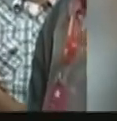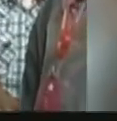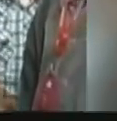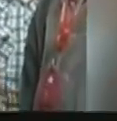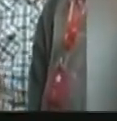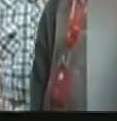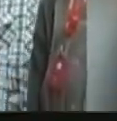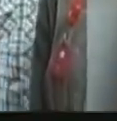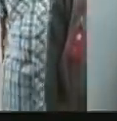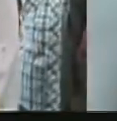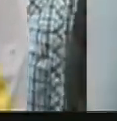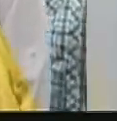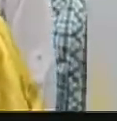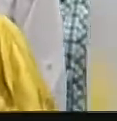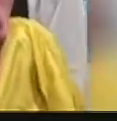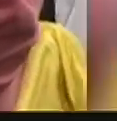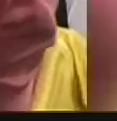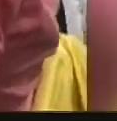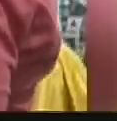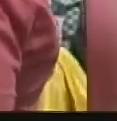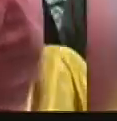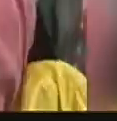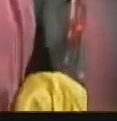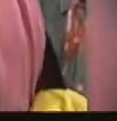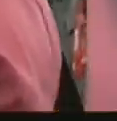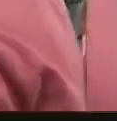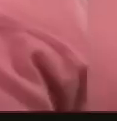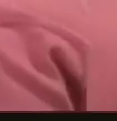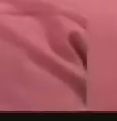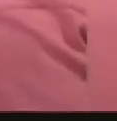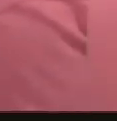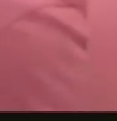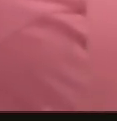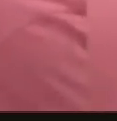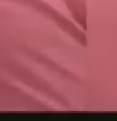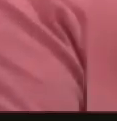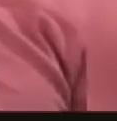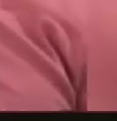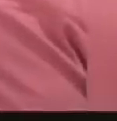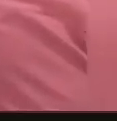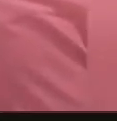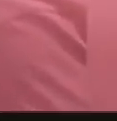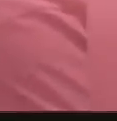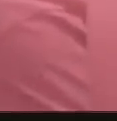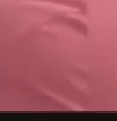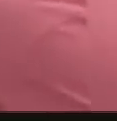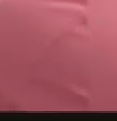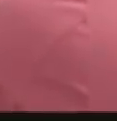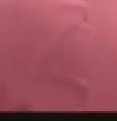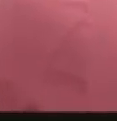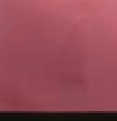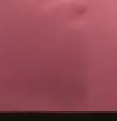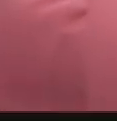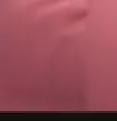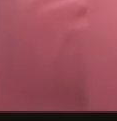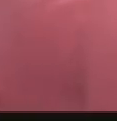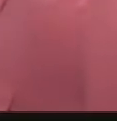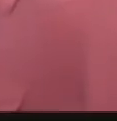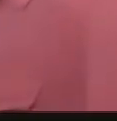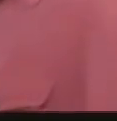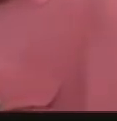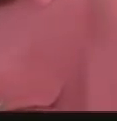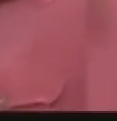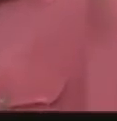Y que nos debemos sentir orgullosos porque este autobús lo manejó un compañero de nosotros, curso de nosotros. ¿Quién nos íbamos a imaginar? ¿Cuándo nos íbamos a imaginar?